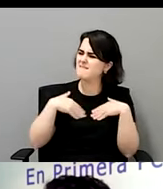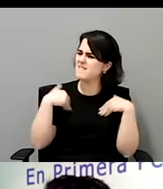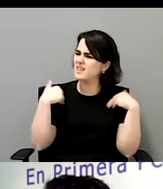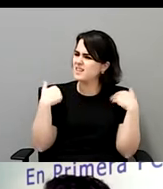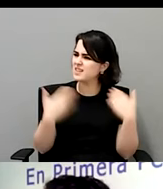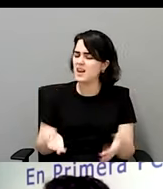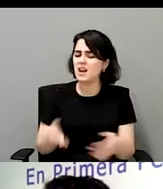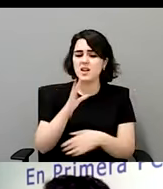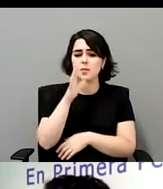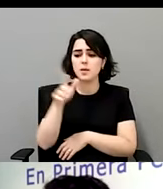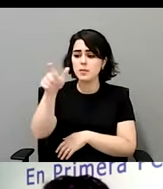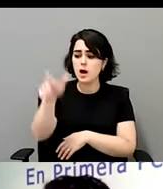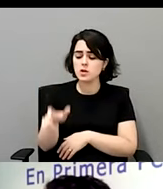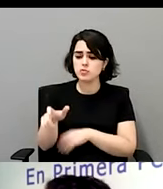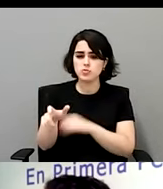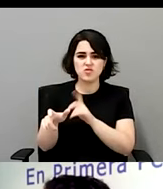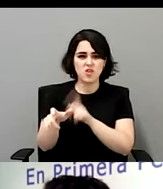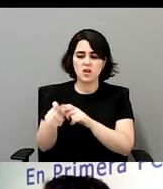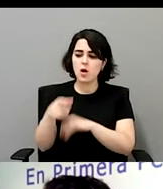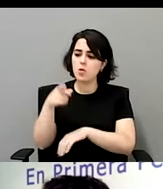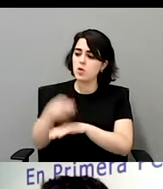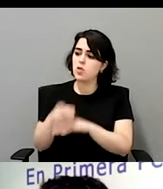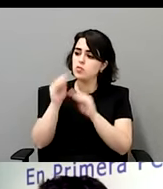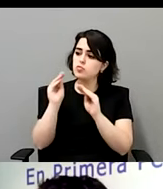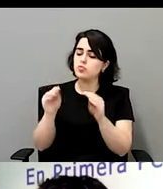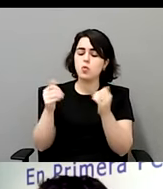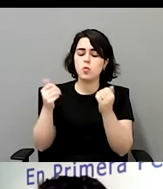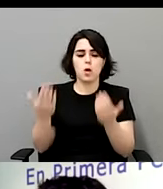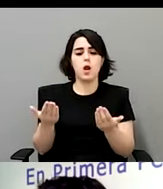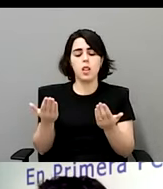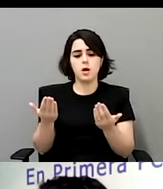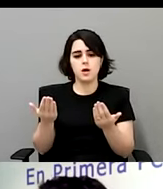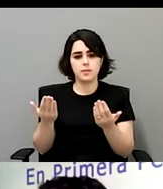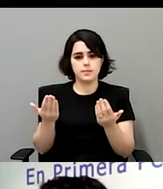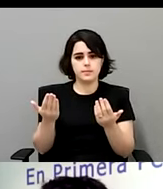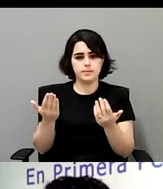porque ella tiene obligación de tener